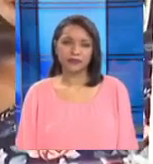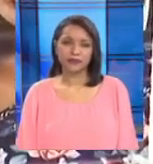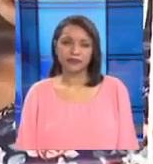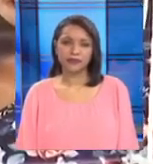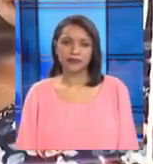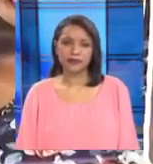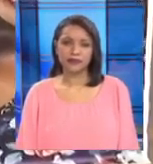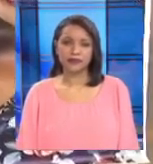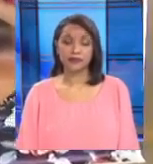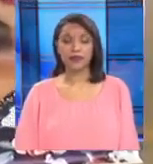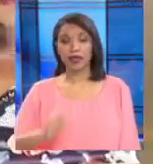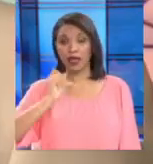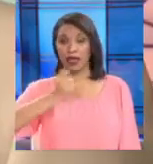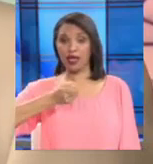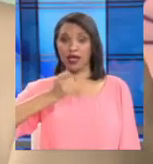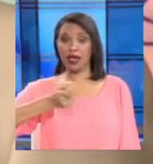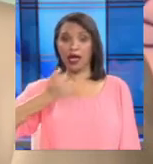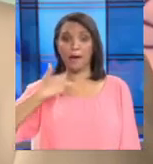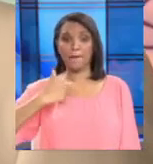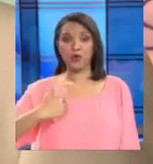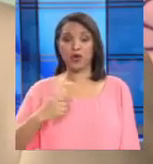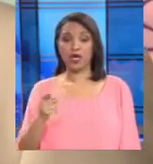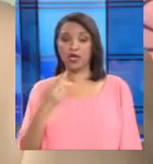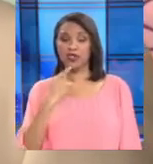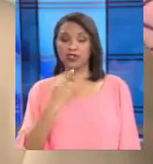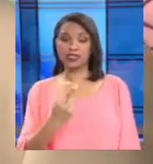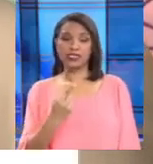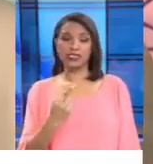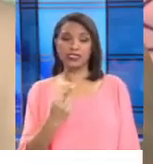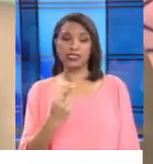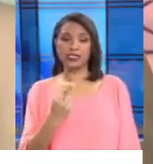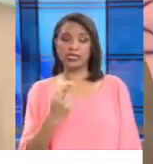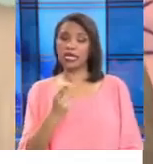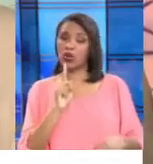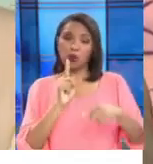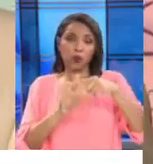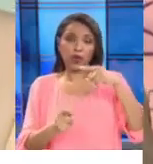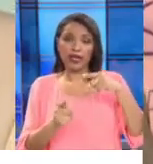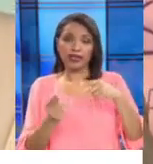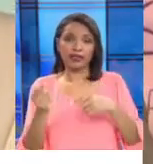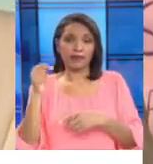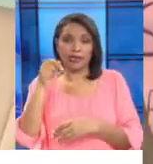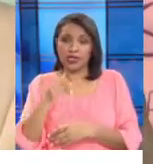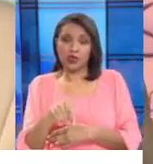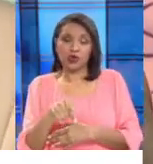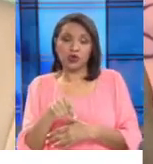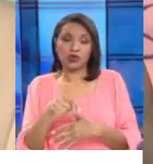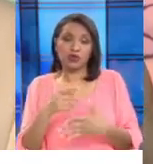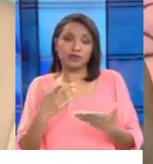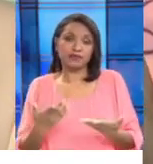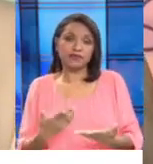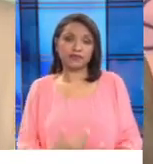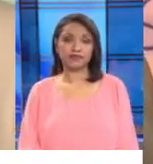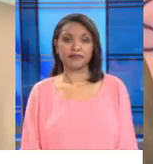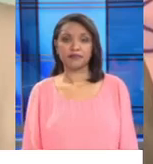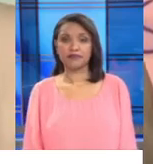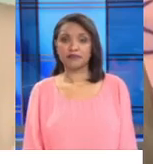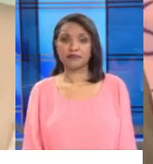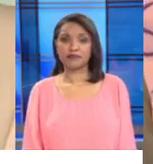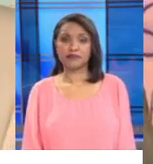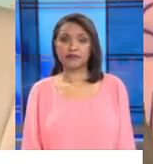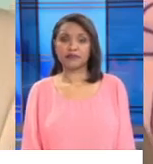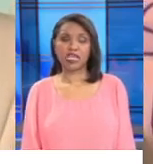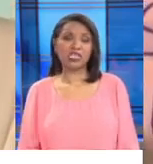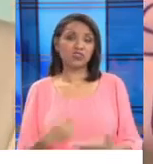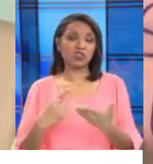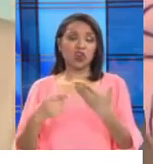El abogado de la defensa ha presentado una incapacidad sustentándola. Bueno, en realidad no la ha presentado,